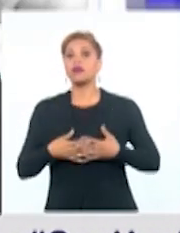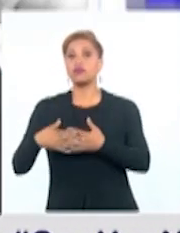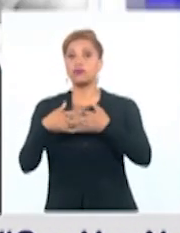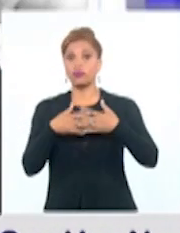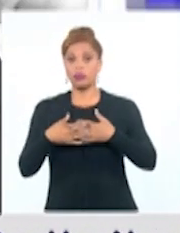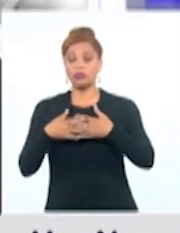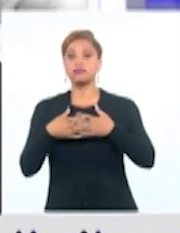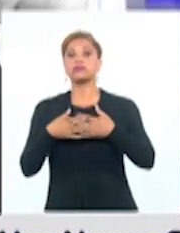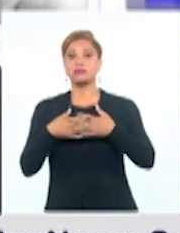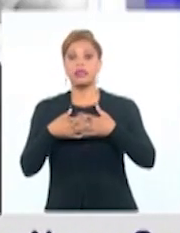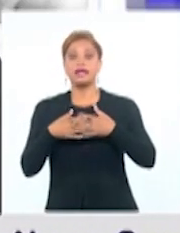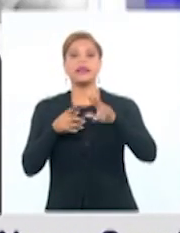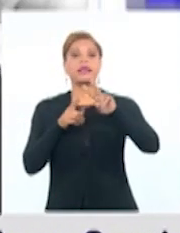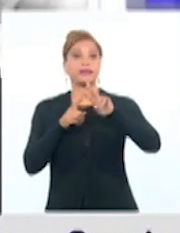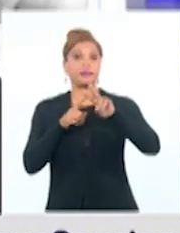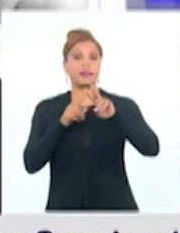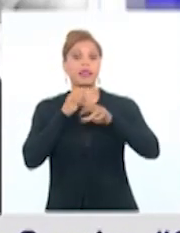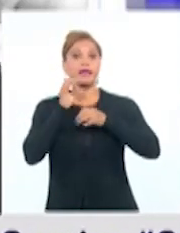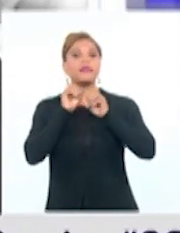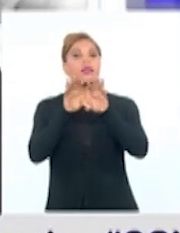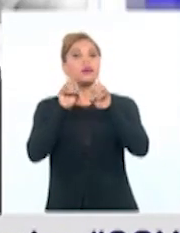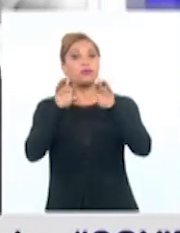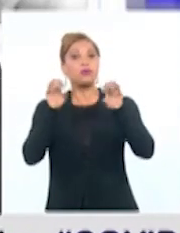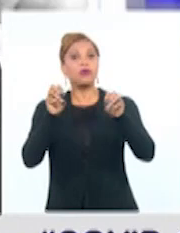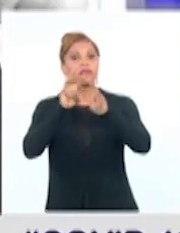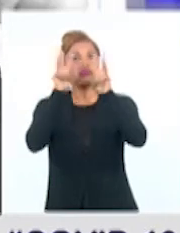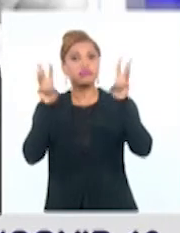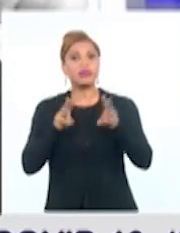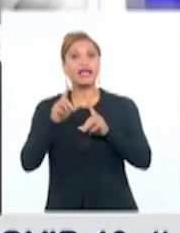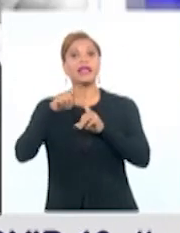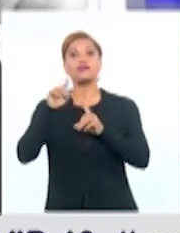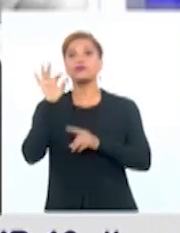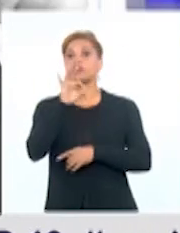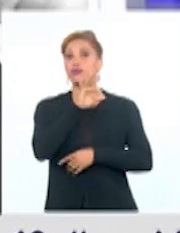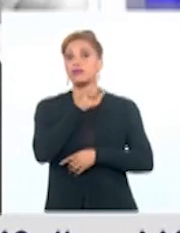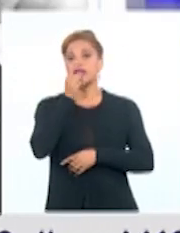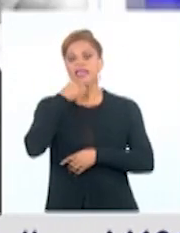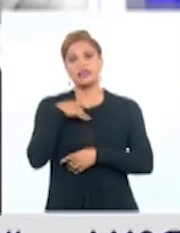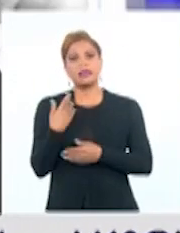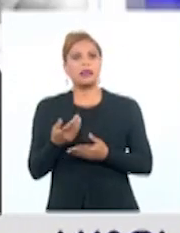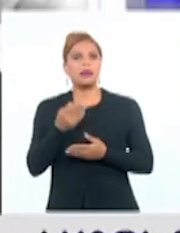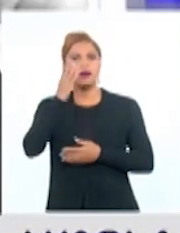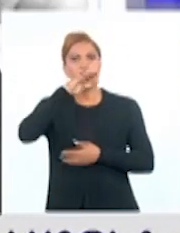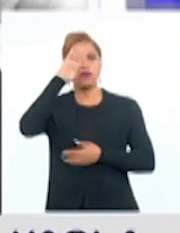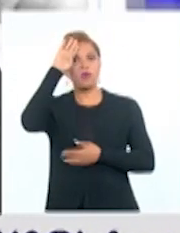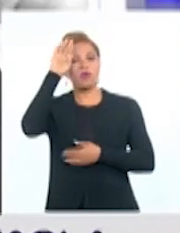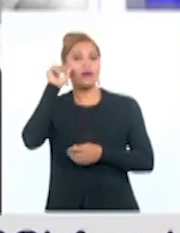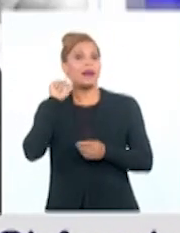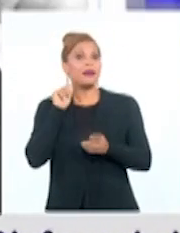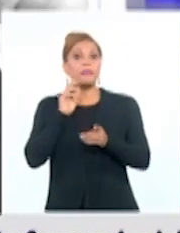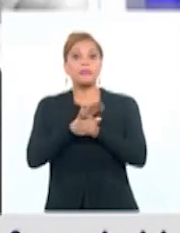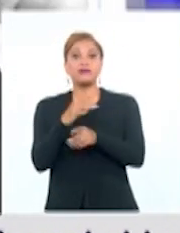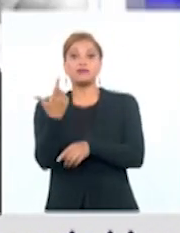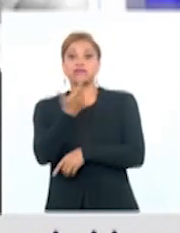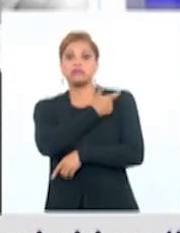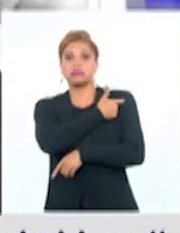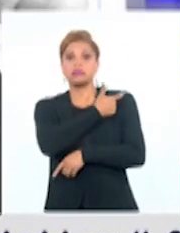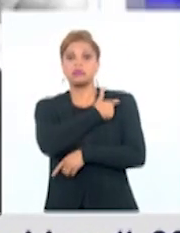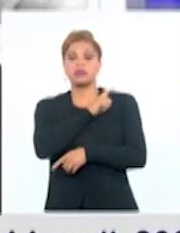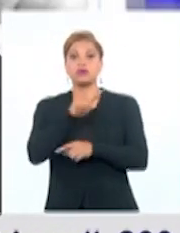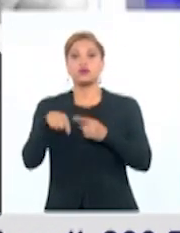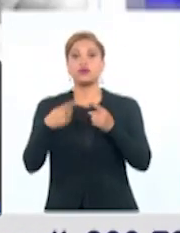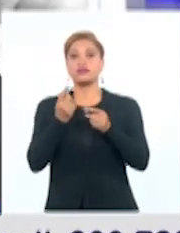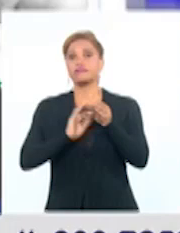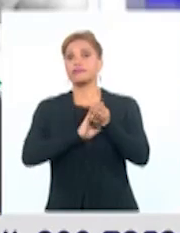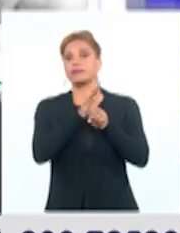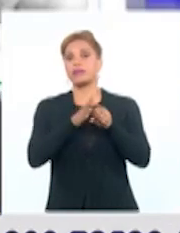Norteamérica que divulga en la red social Twitter que Cuba encabeza la vacunación anti-COVID-19 en América Latina